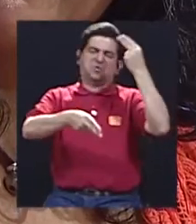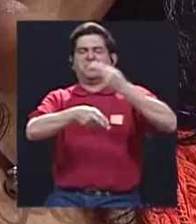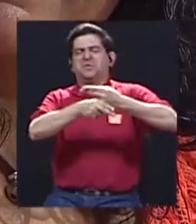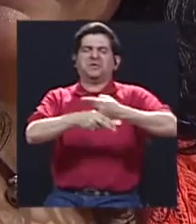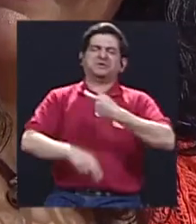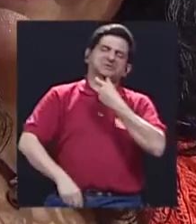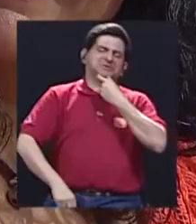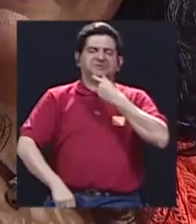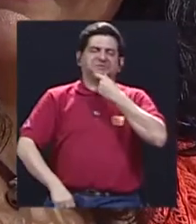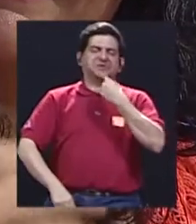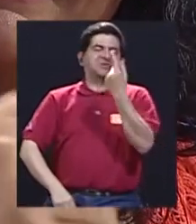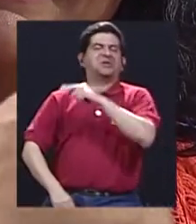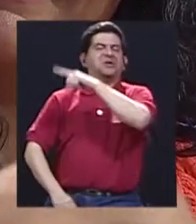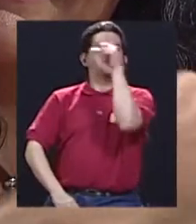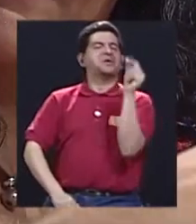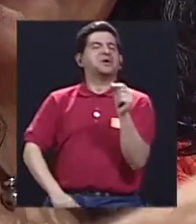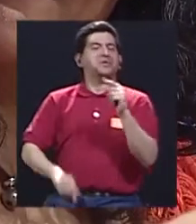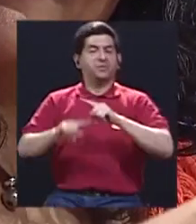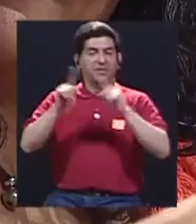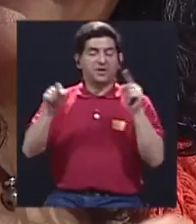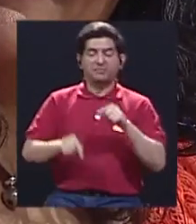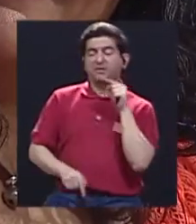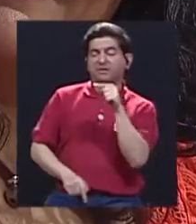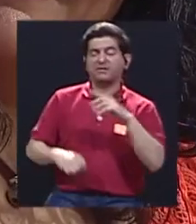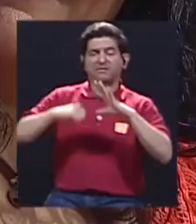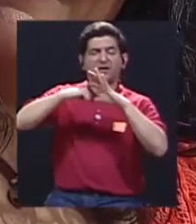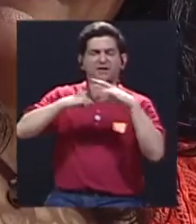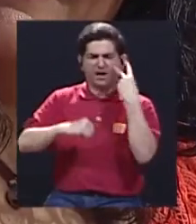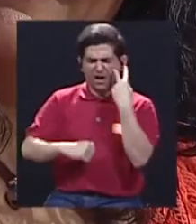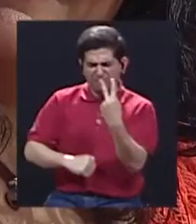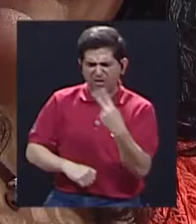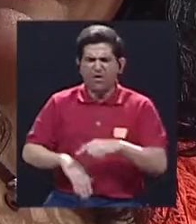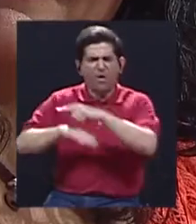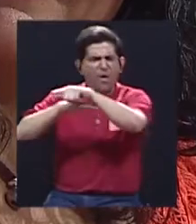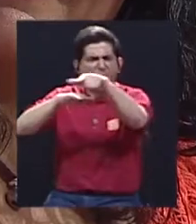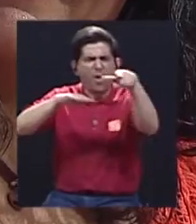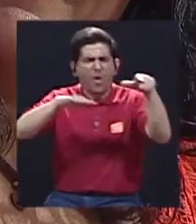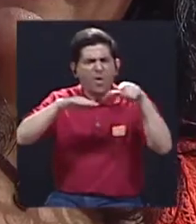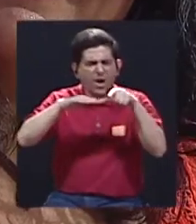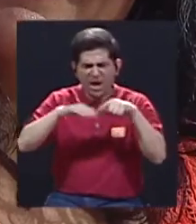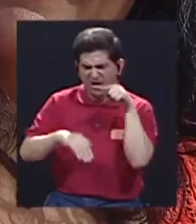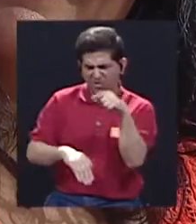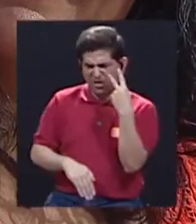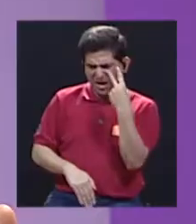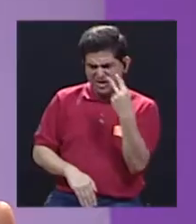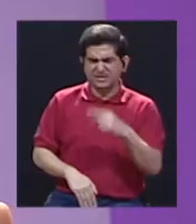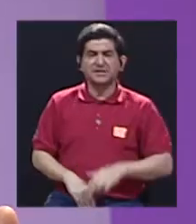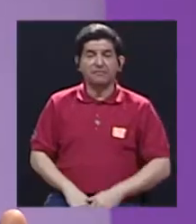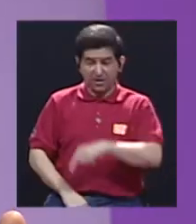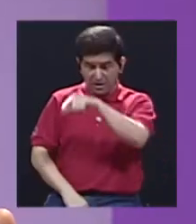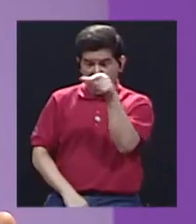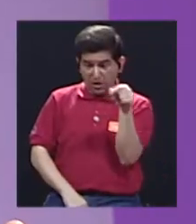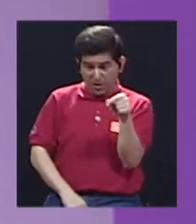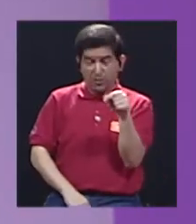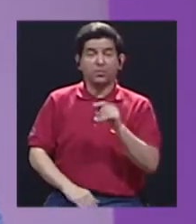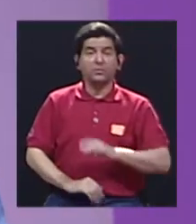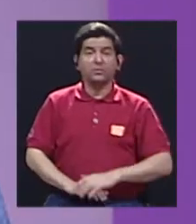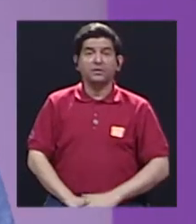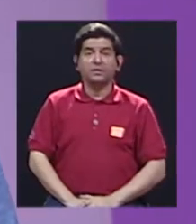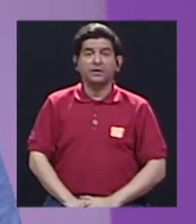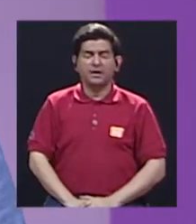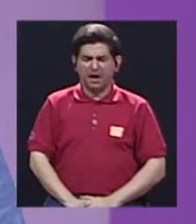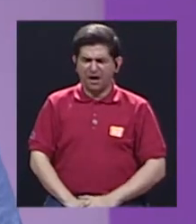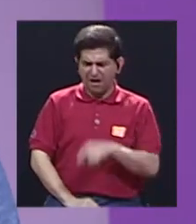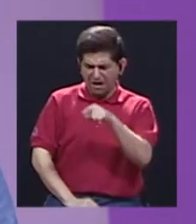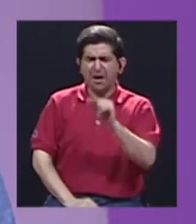dijo la luna pero claro hay abajo en la tierra había un lago y en la superficie el lago se veía la luna y claro la